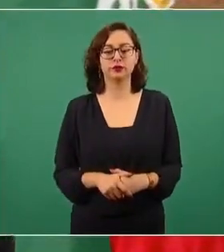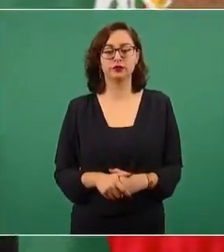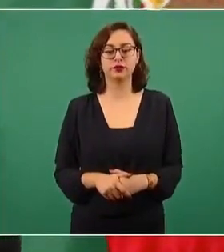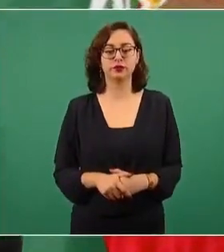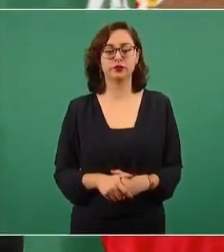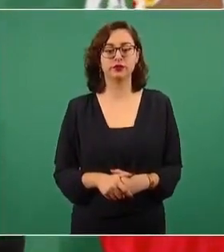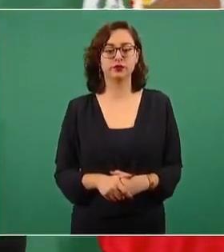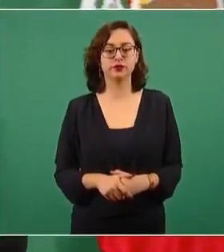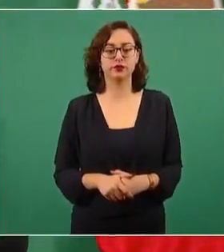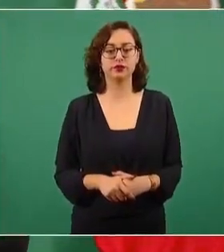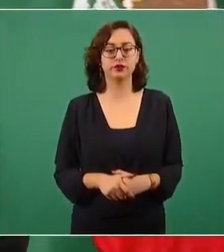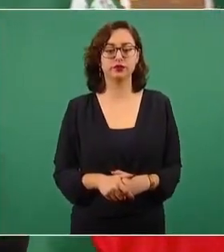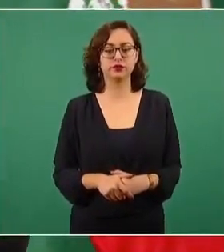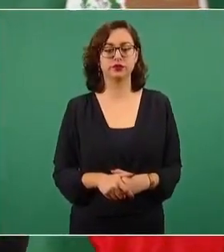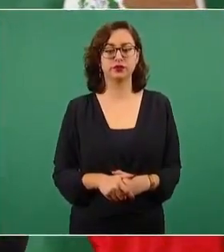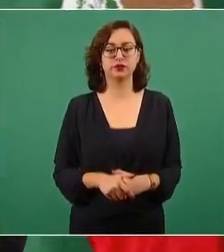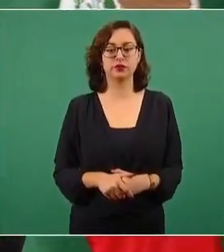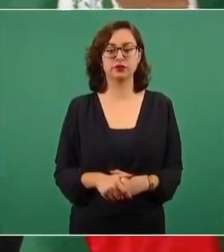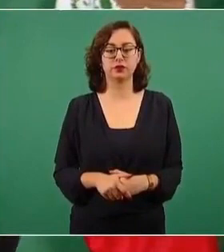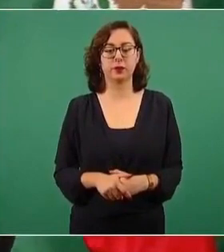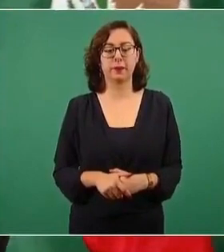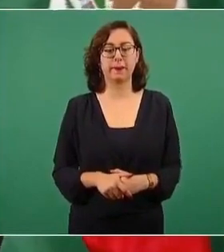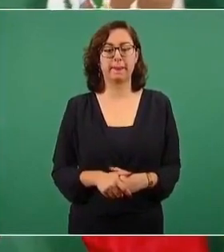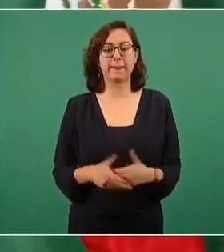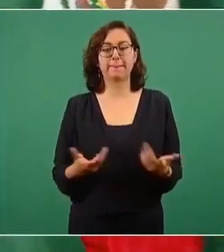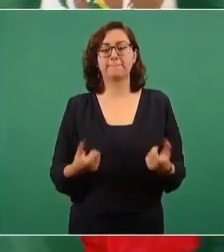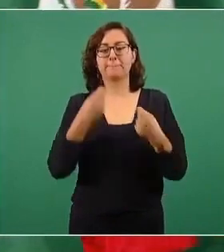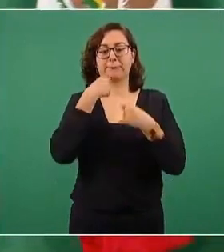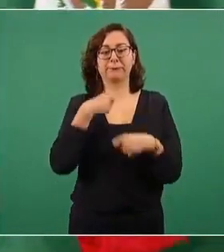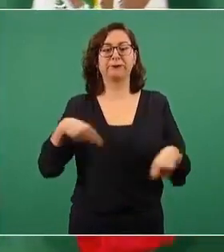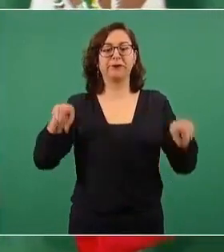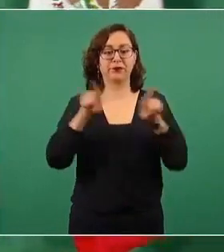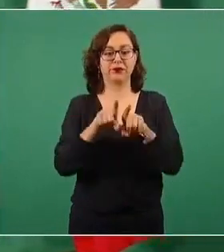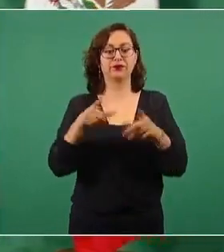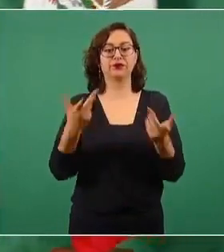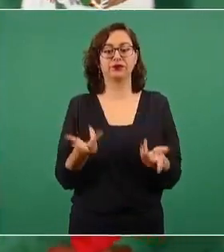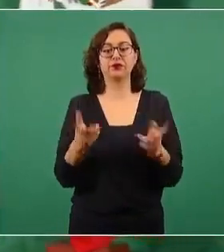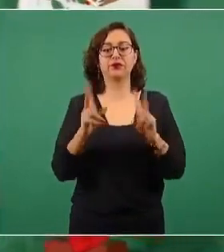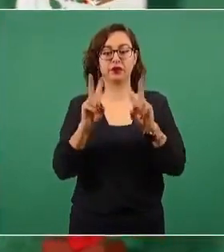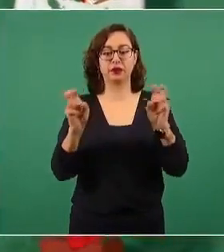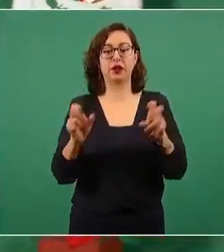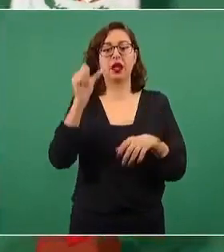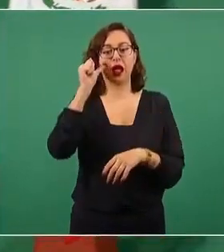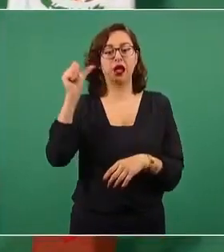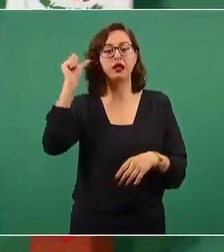También ayer que se preguntaba sobre los libros de texto,